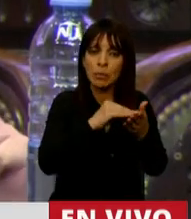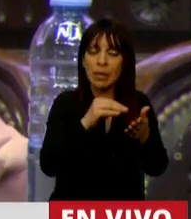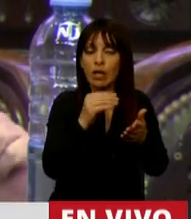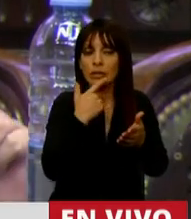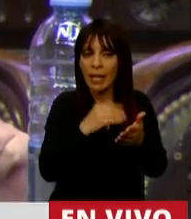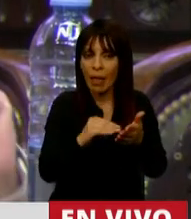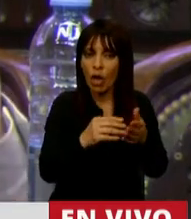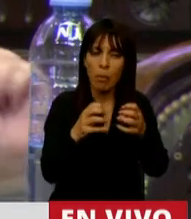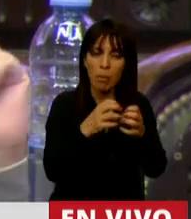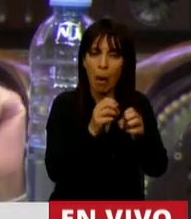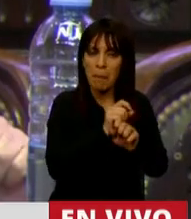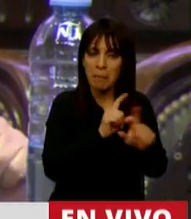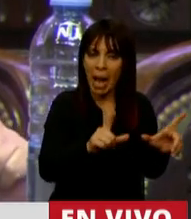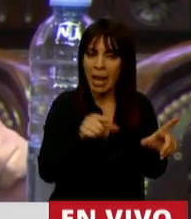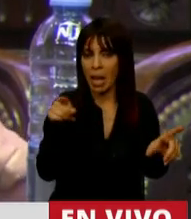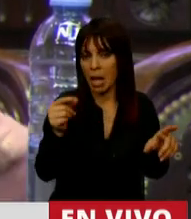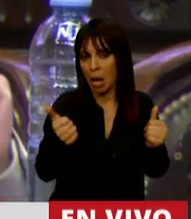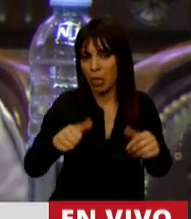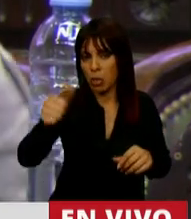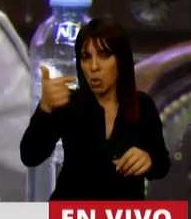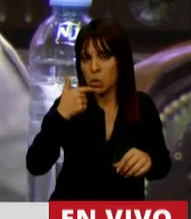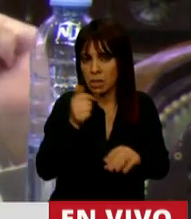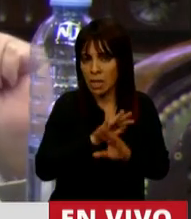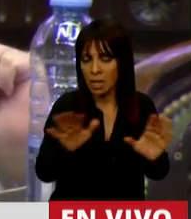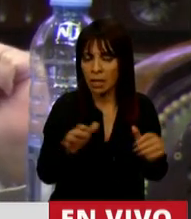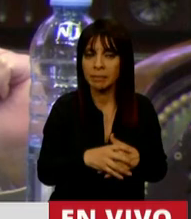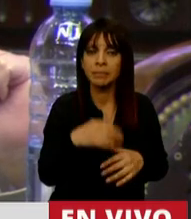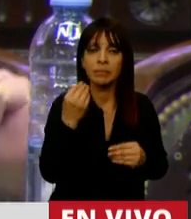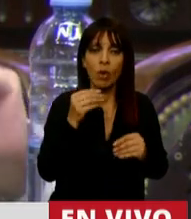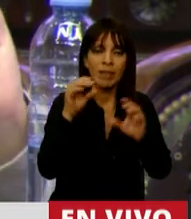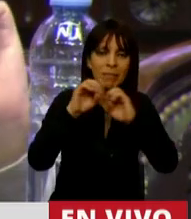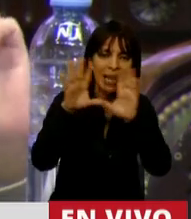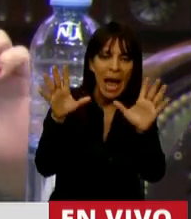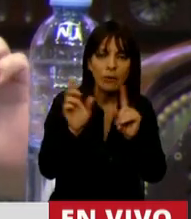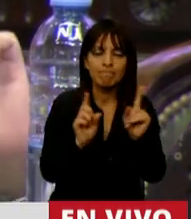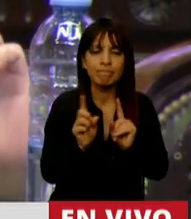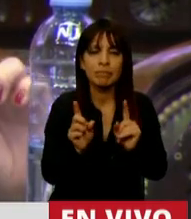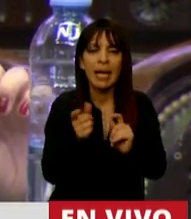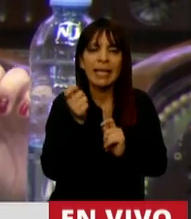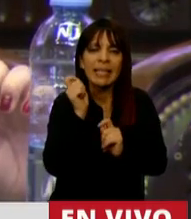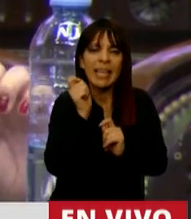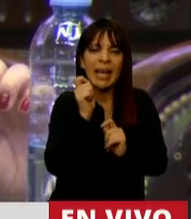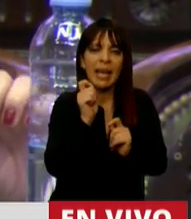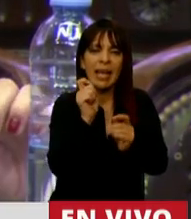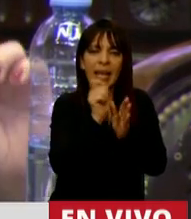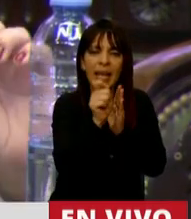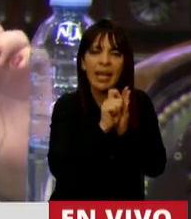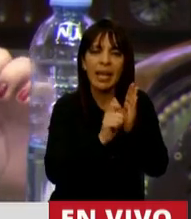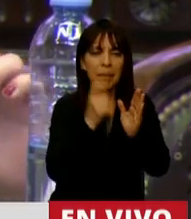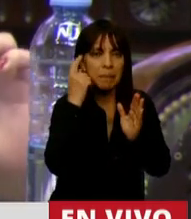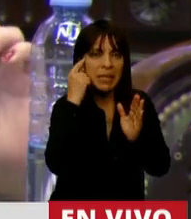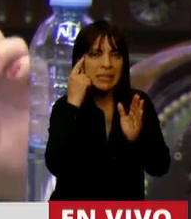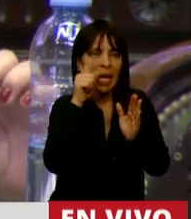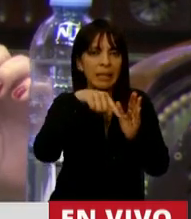correctamente, los judiciales no dictaminan y donde no queda claro si quien traza los presupuestos tiene